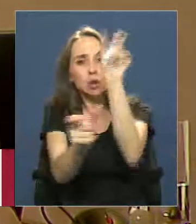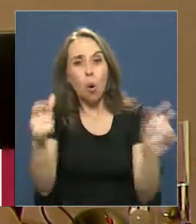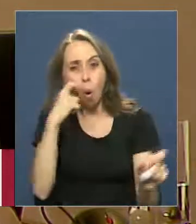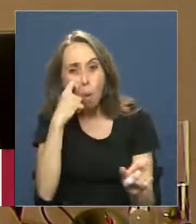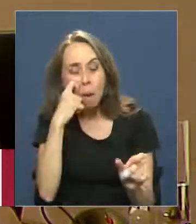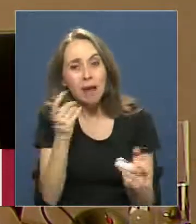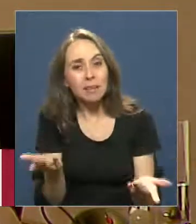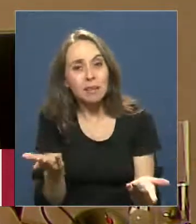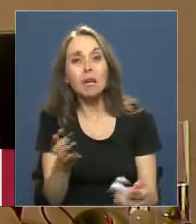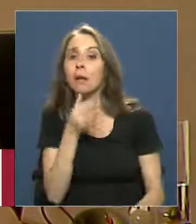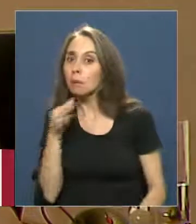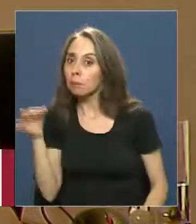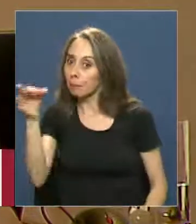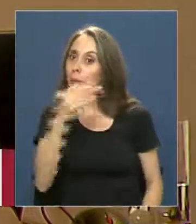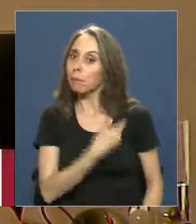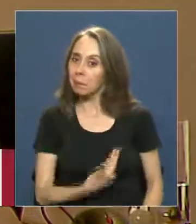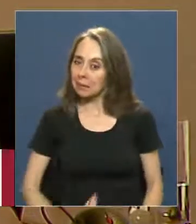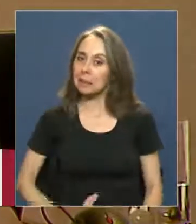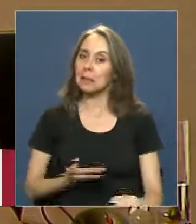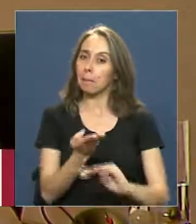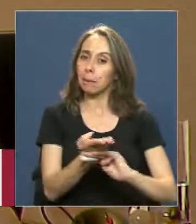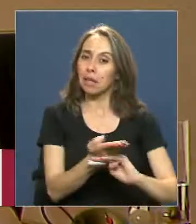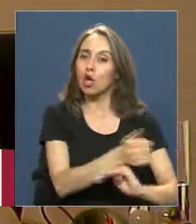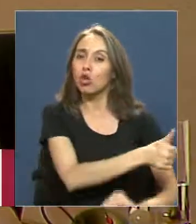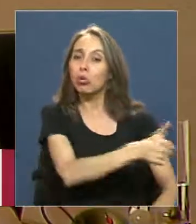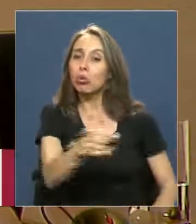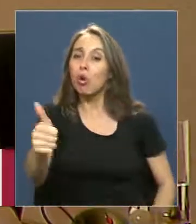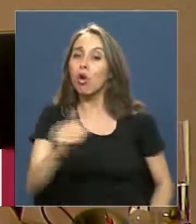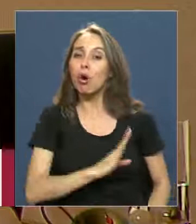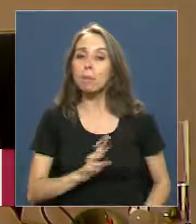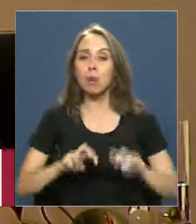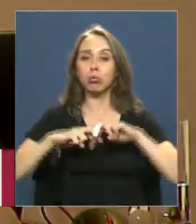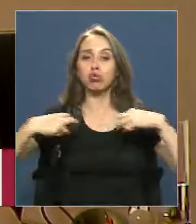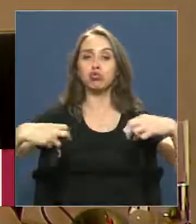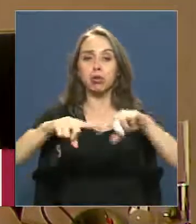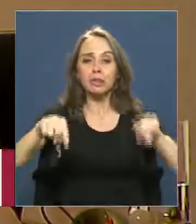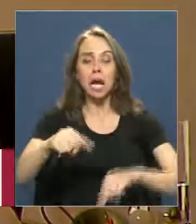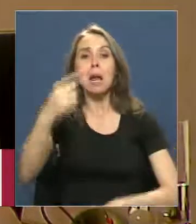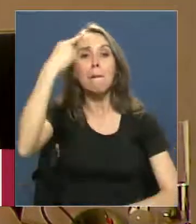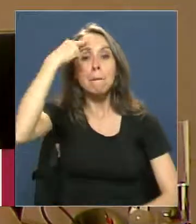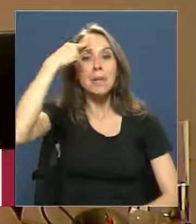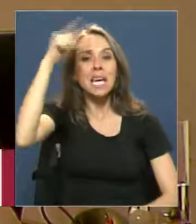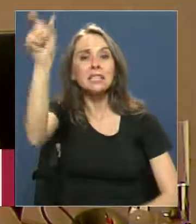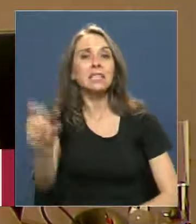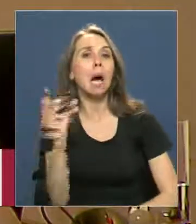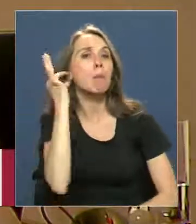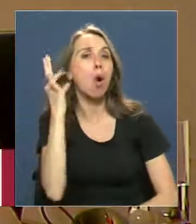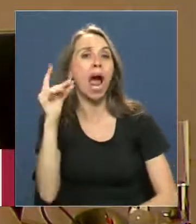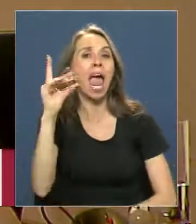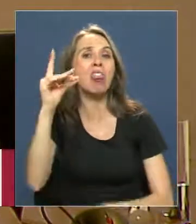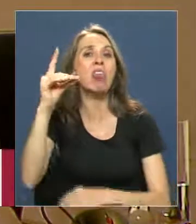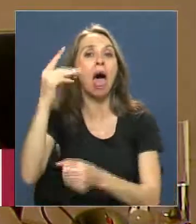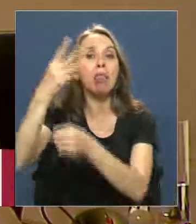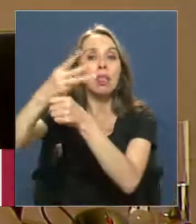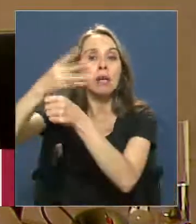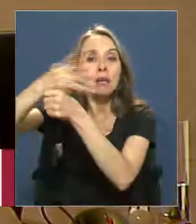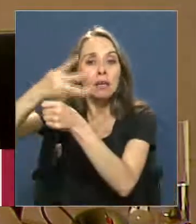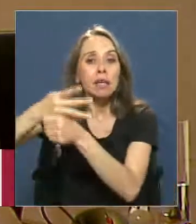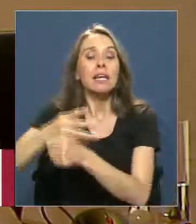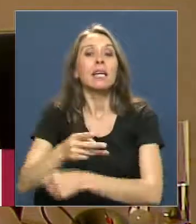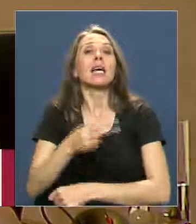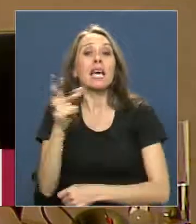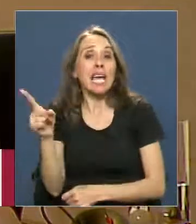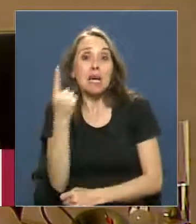Por su intermedio, presidenta, quiero pedirle a todos los miembros de esta sala y que piensen en esas mujeres mayores, en esas mujeres jefas de hogar